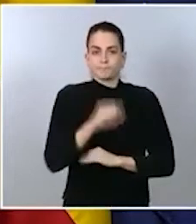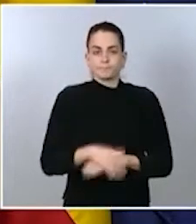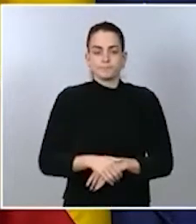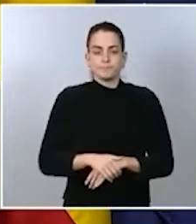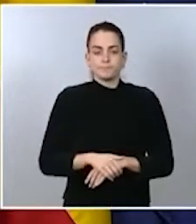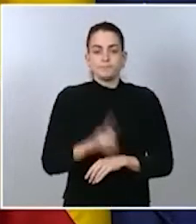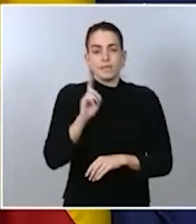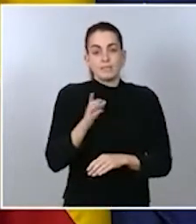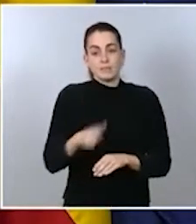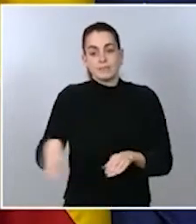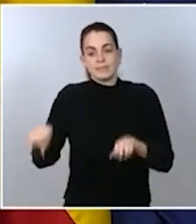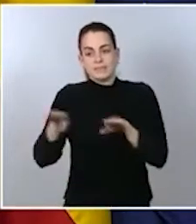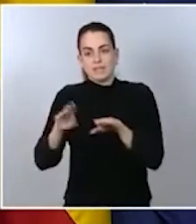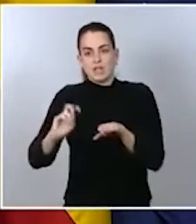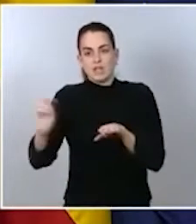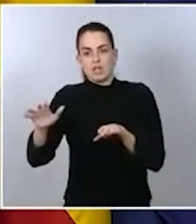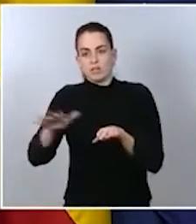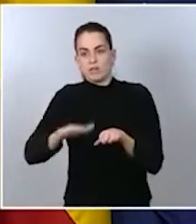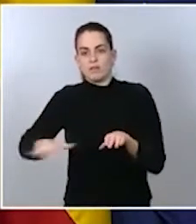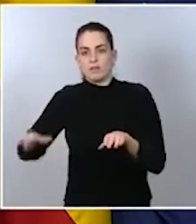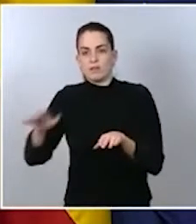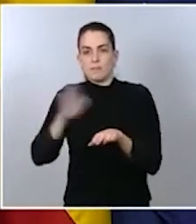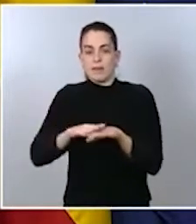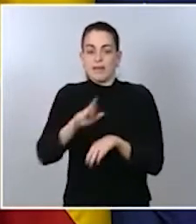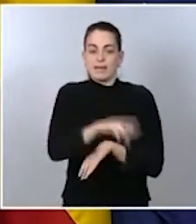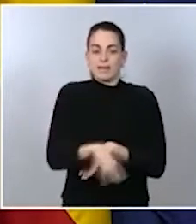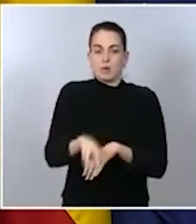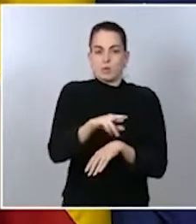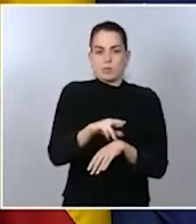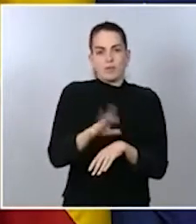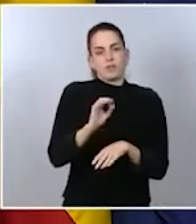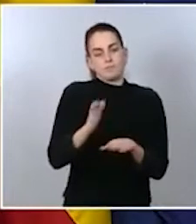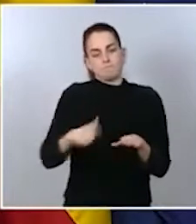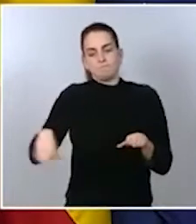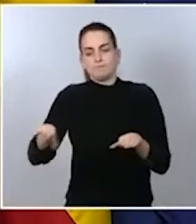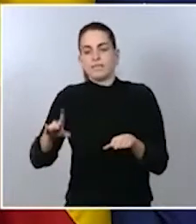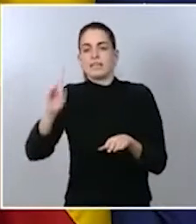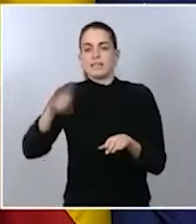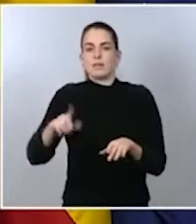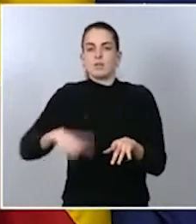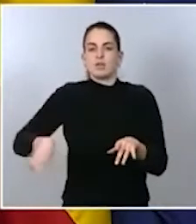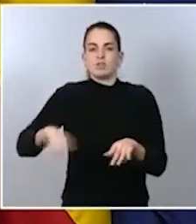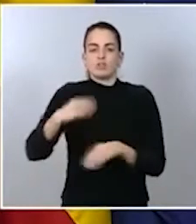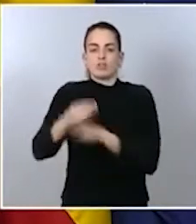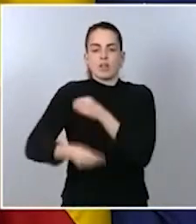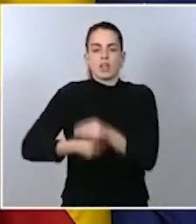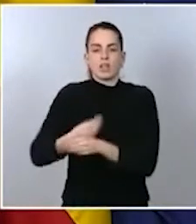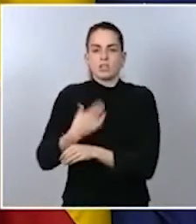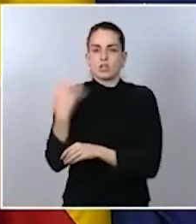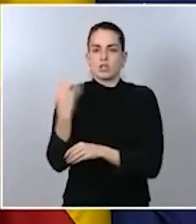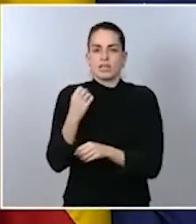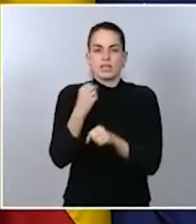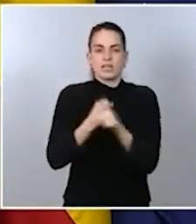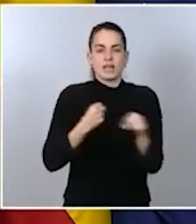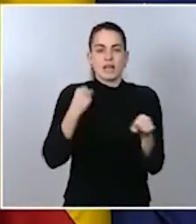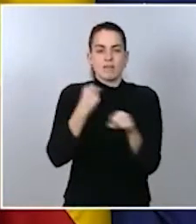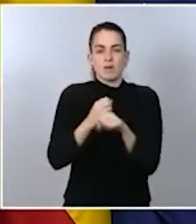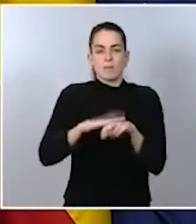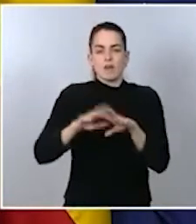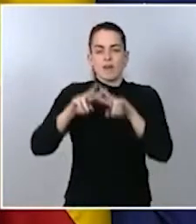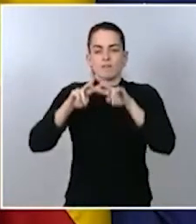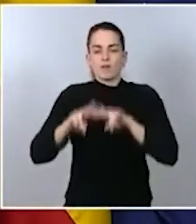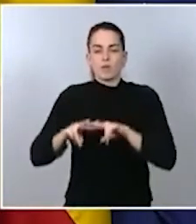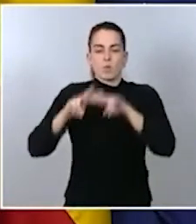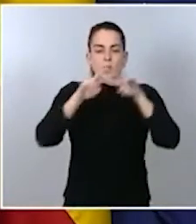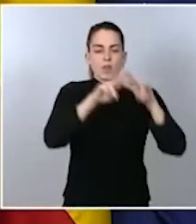tareas de respuesta y recuperación estamos realizando ya los necesarios trabajos de evaluación de daños hemos